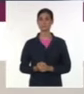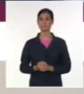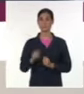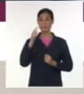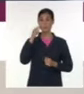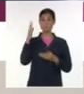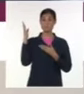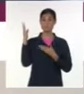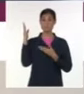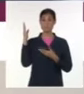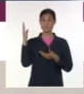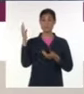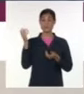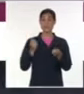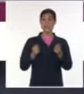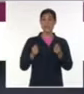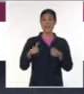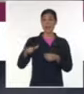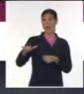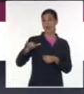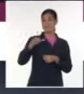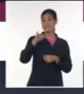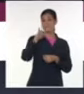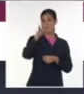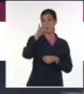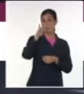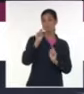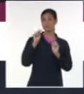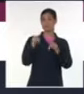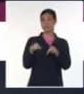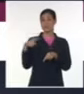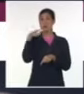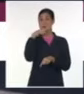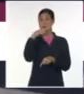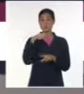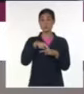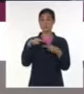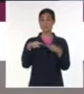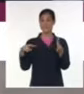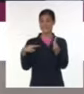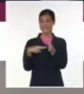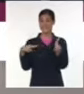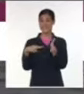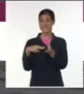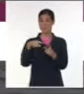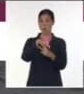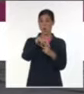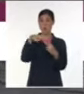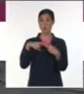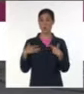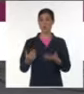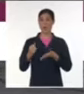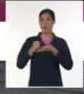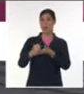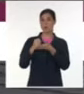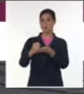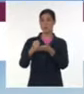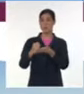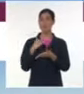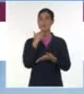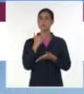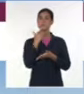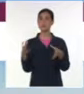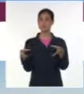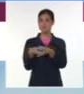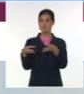Su-35 y bombarderos Su-34 rusos y sirios llevaron a cabo patrullas aéreas cerca de las fronteras